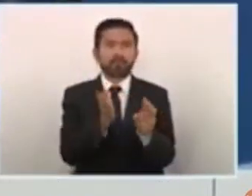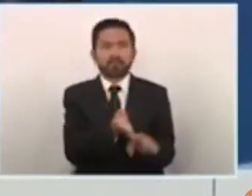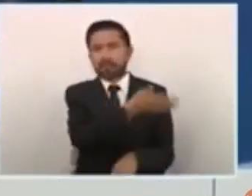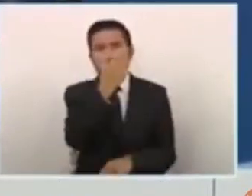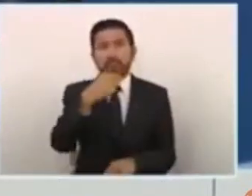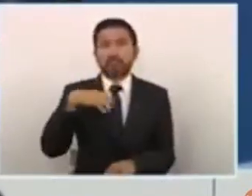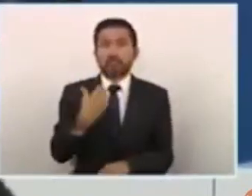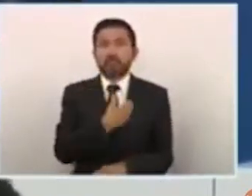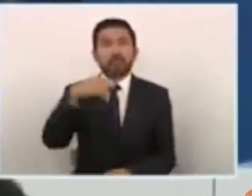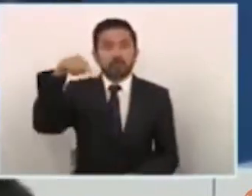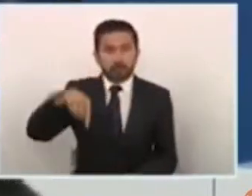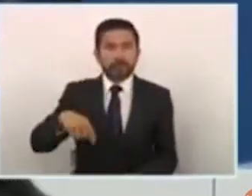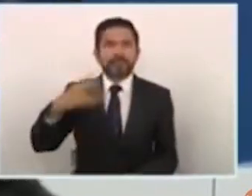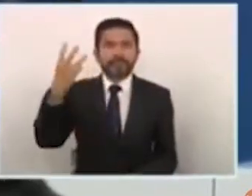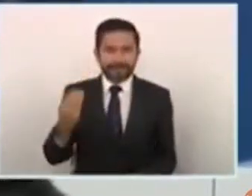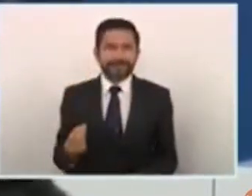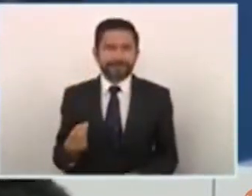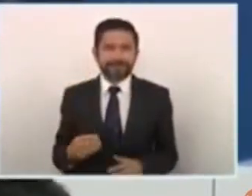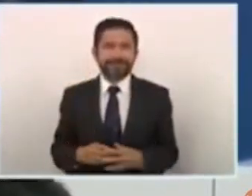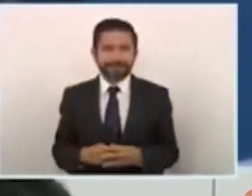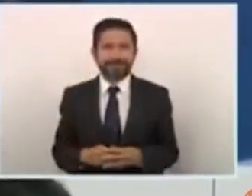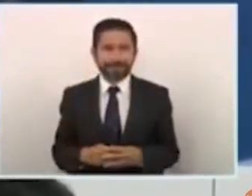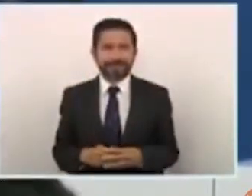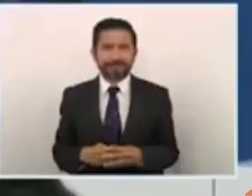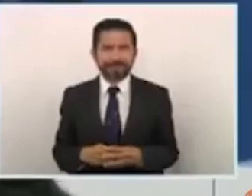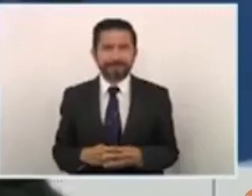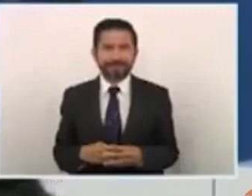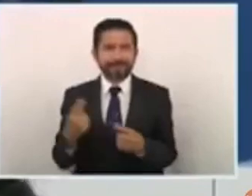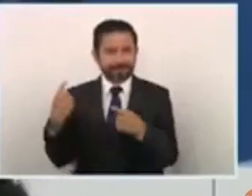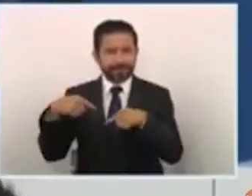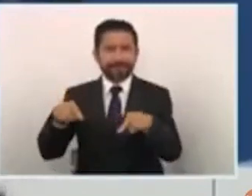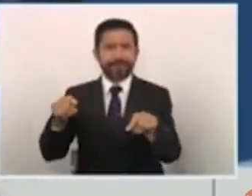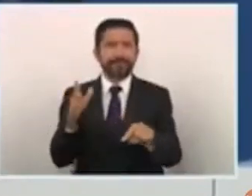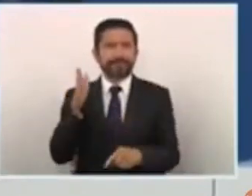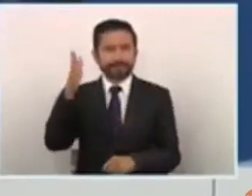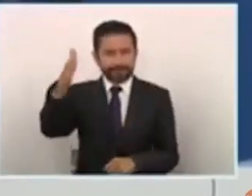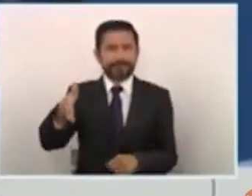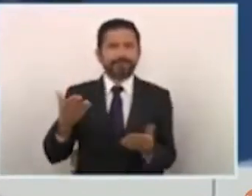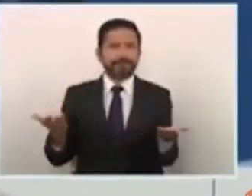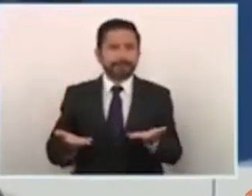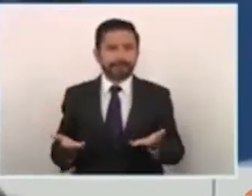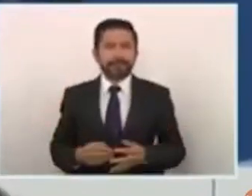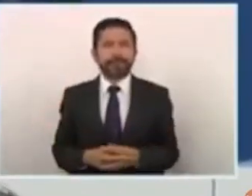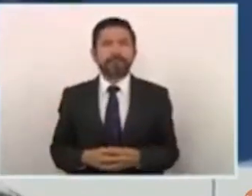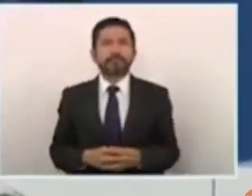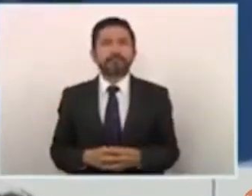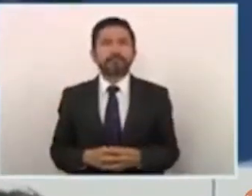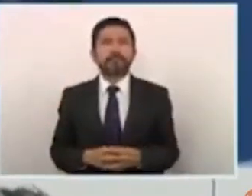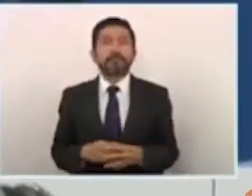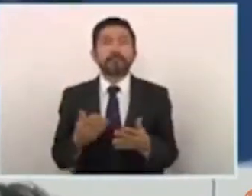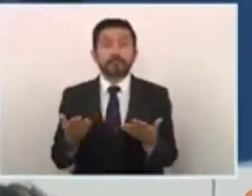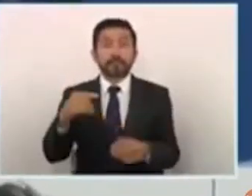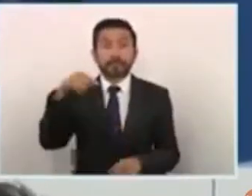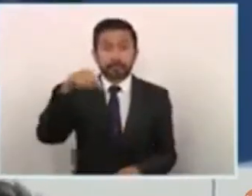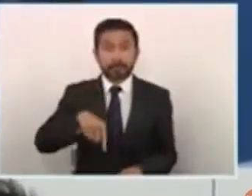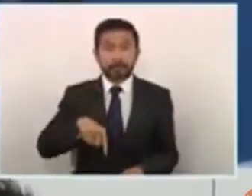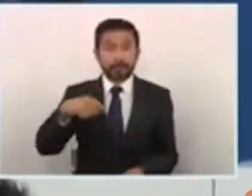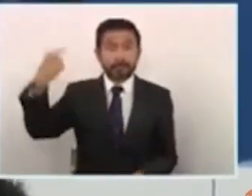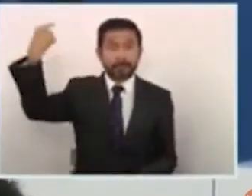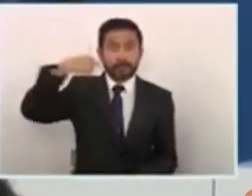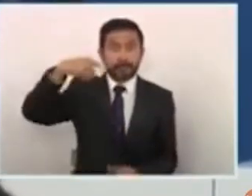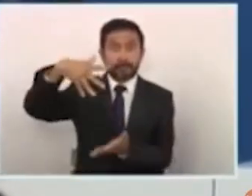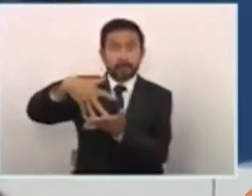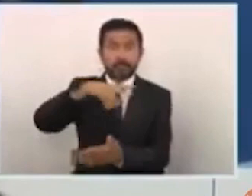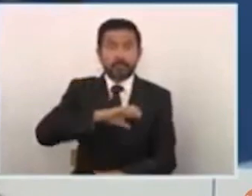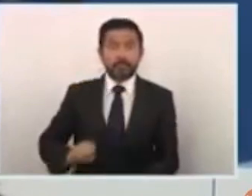haciendo este día. Y lo que vamos a continuar haciendo, porque ese es el mandato